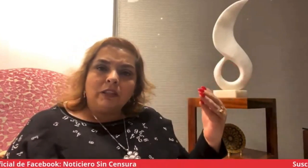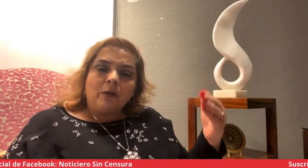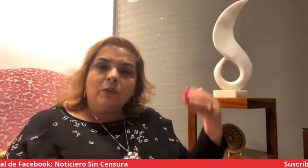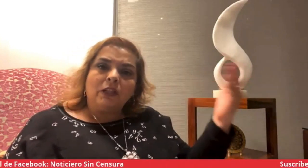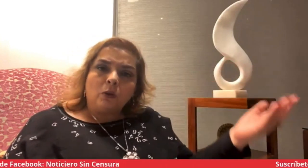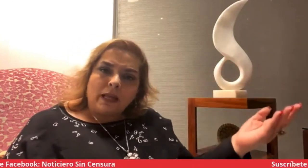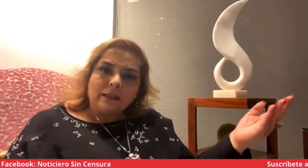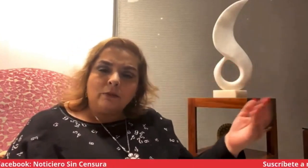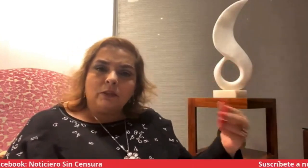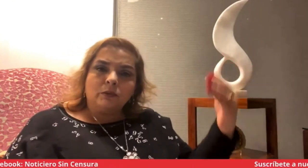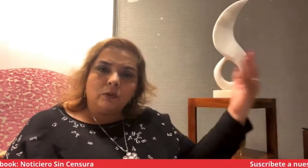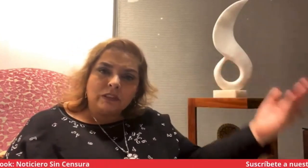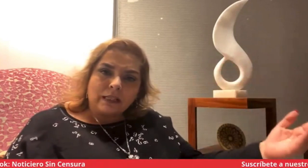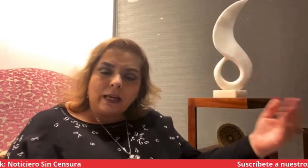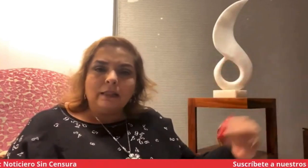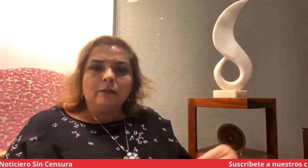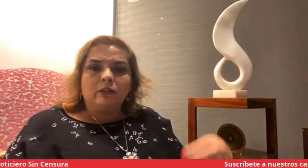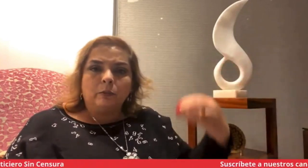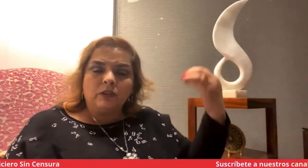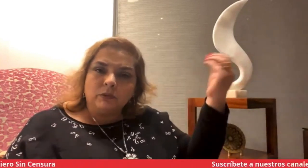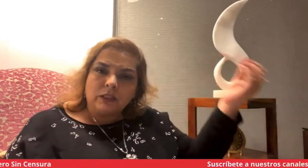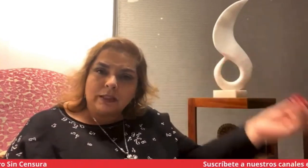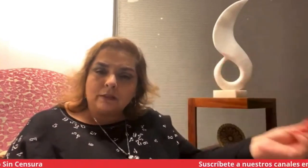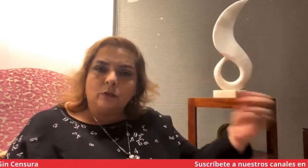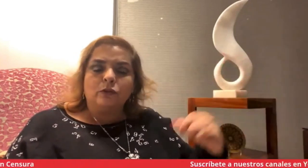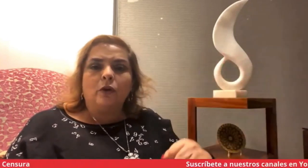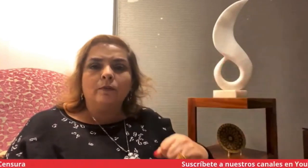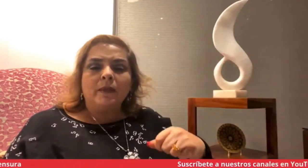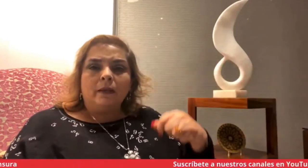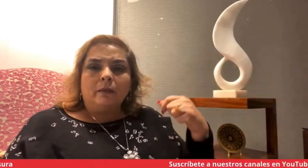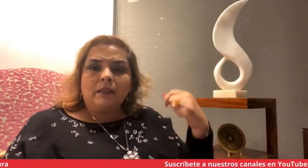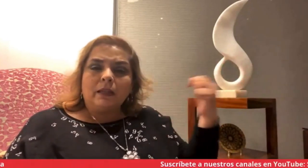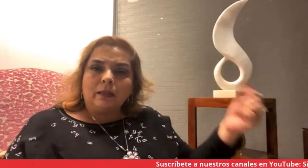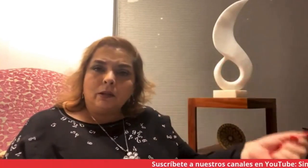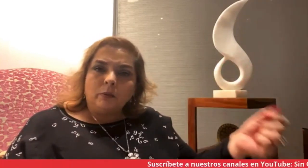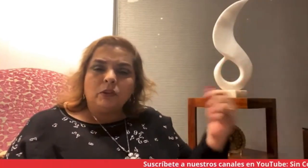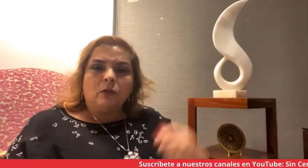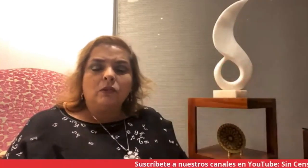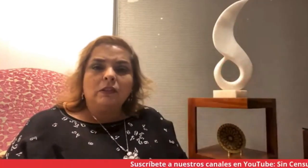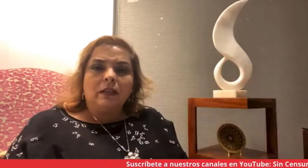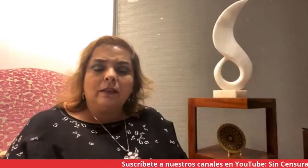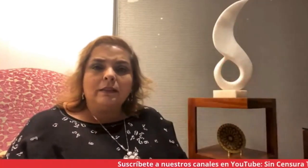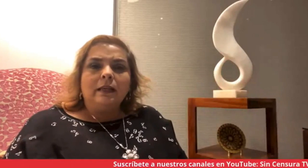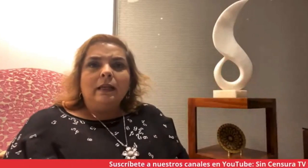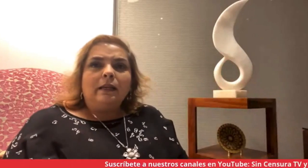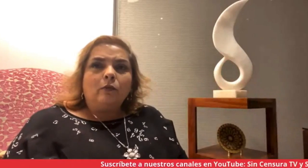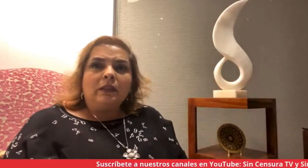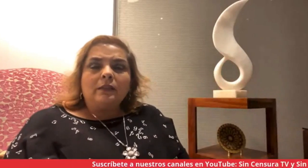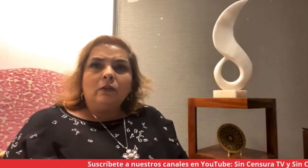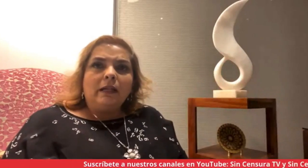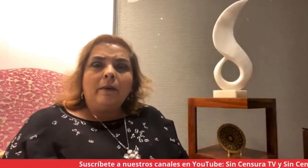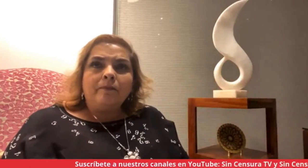decían, bueno, ya lo hemos hecho antes, lo hicimos con los alcaldes, lo hicimos en esta resolución, en materia de género hemos sido consistentes.